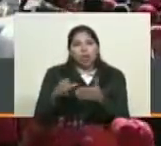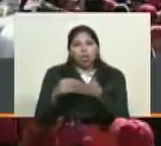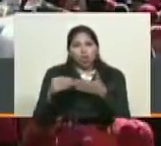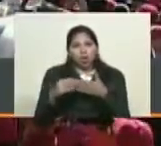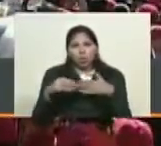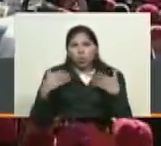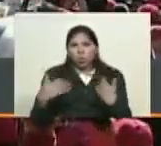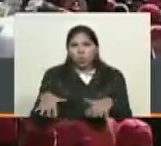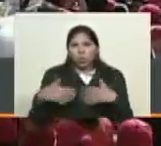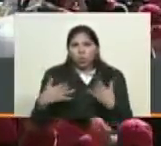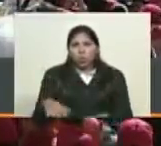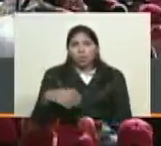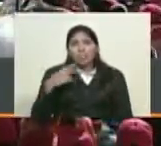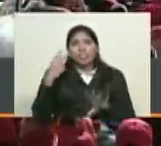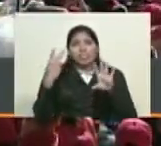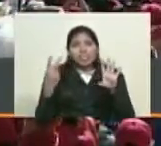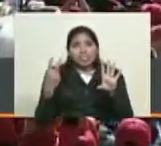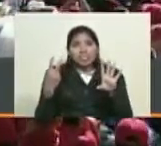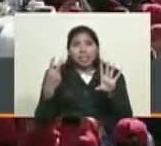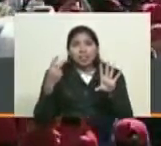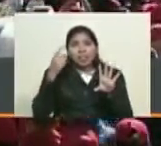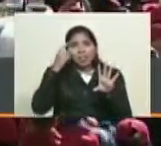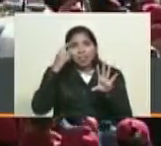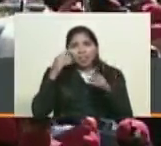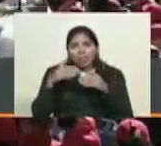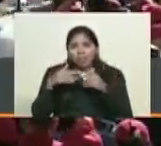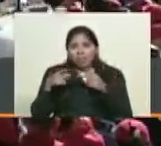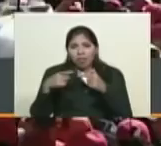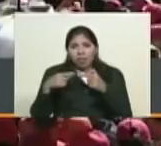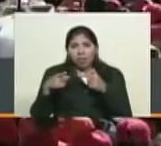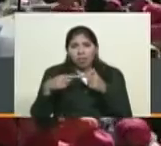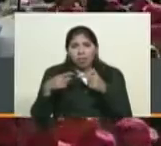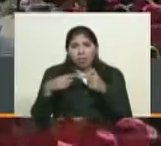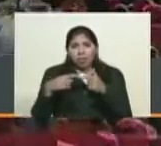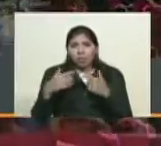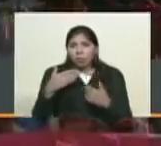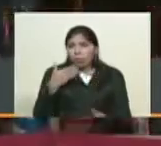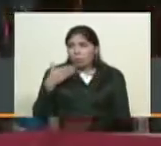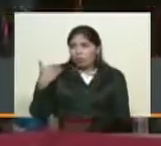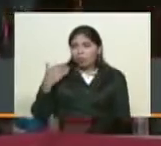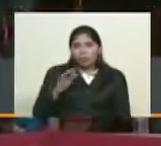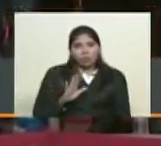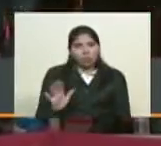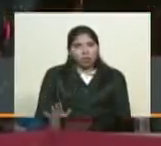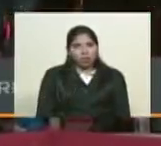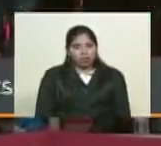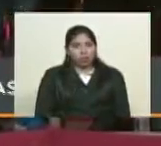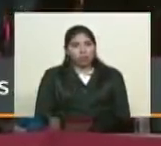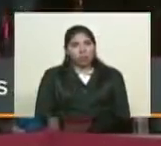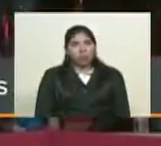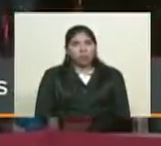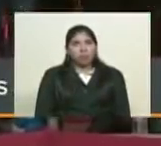en apenas 7 días que el Petro está en la calle, como una criptomoneda.